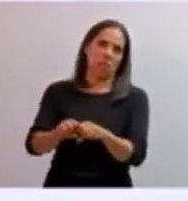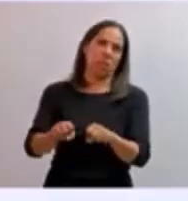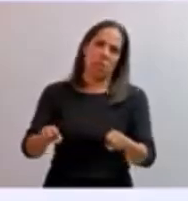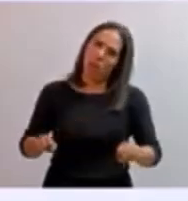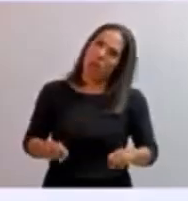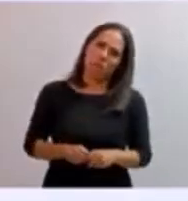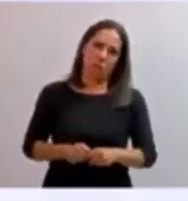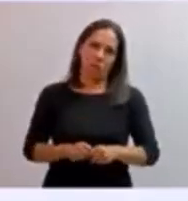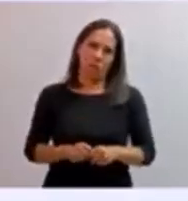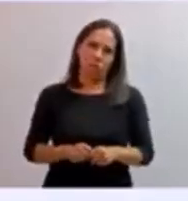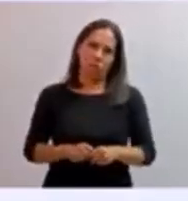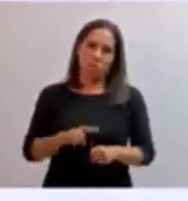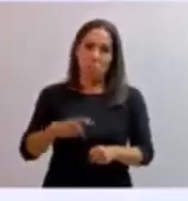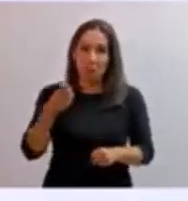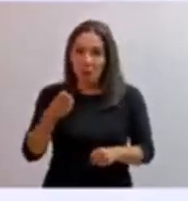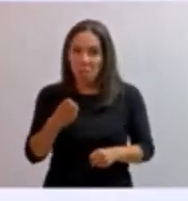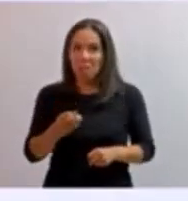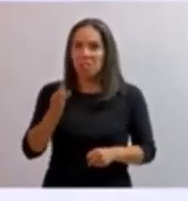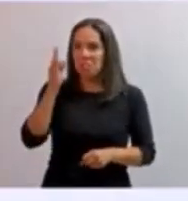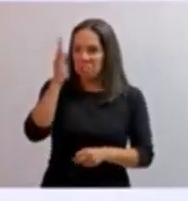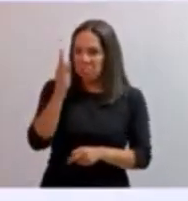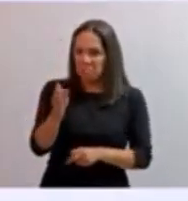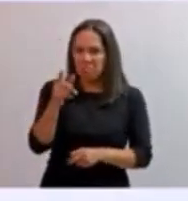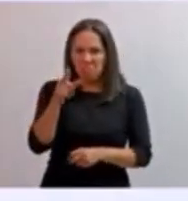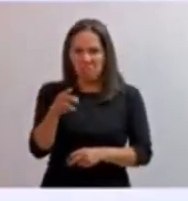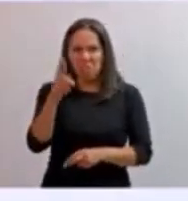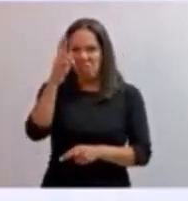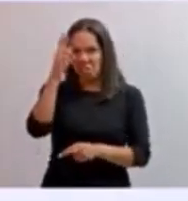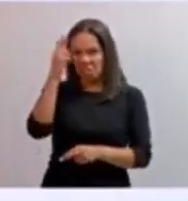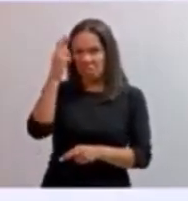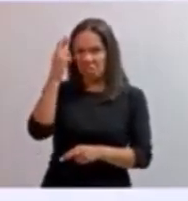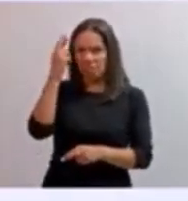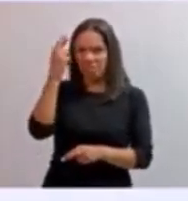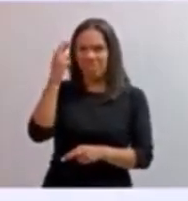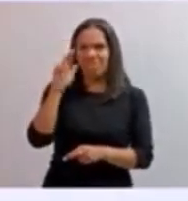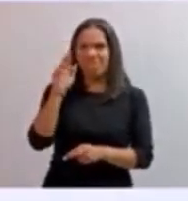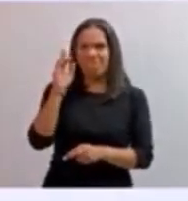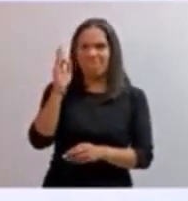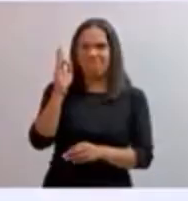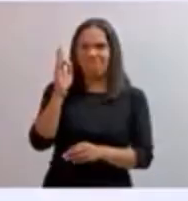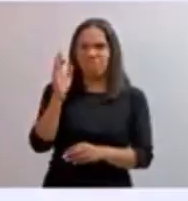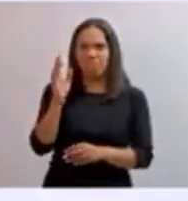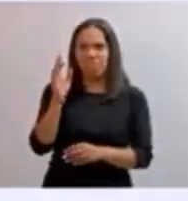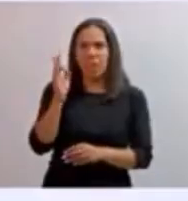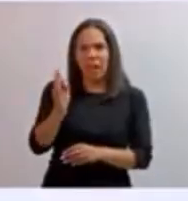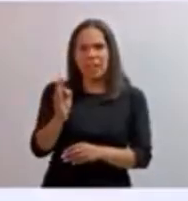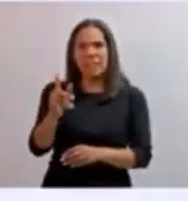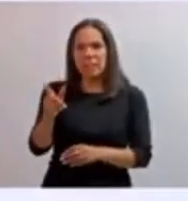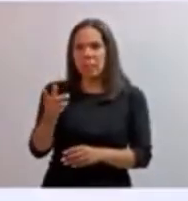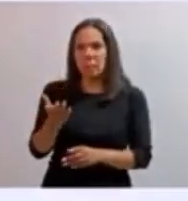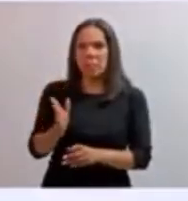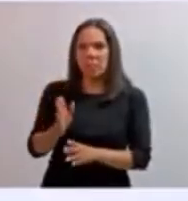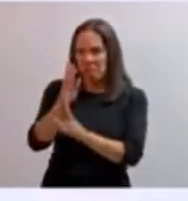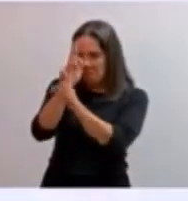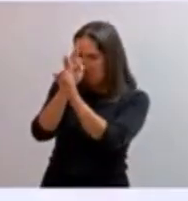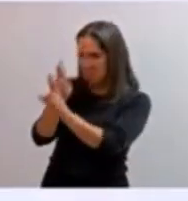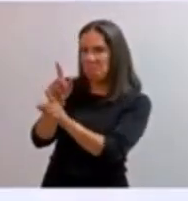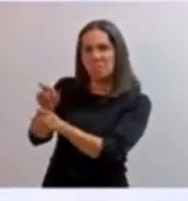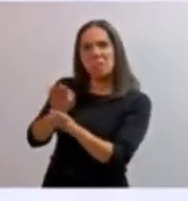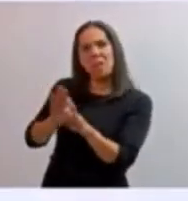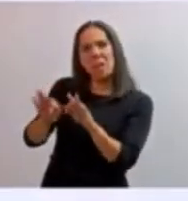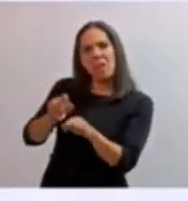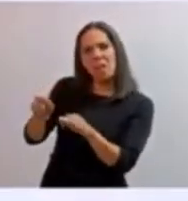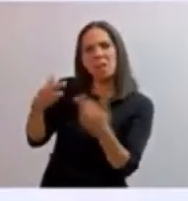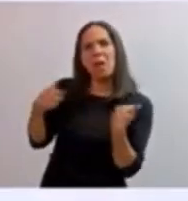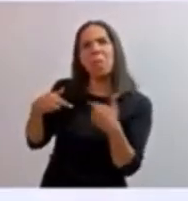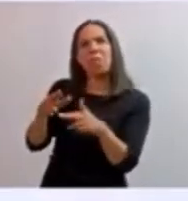los maestros y apoyarlos fortaleciendo aquello que se puede mejorar. Siempre hay algo que reconocer y algo por